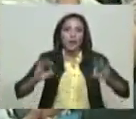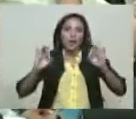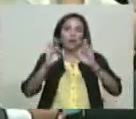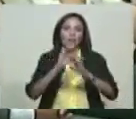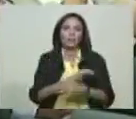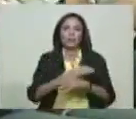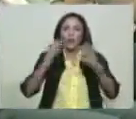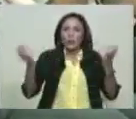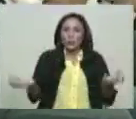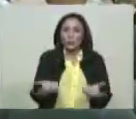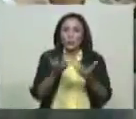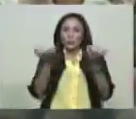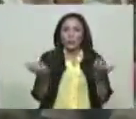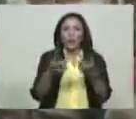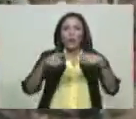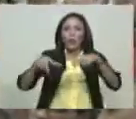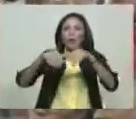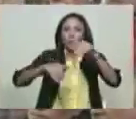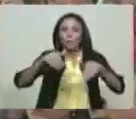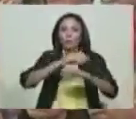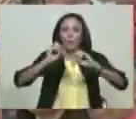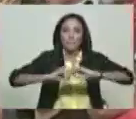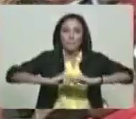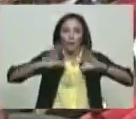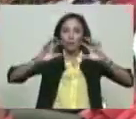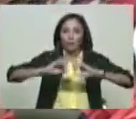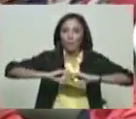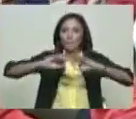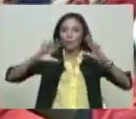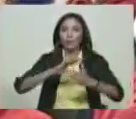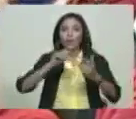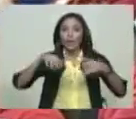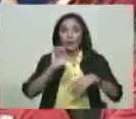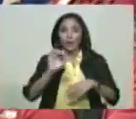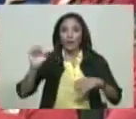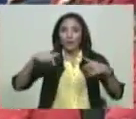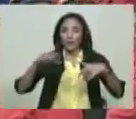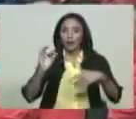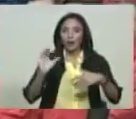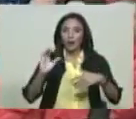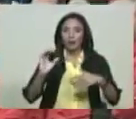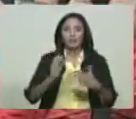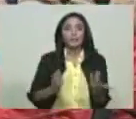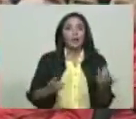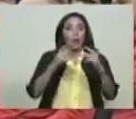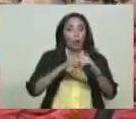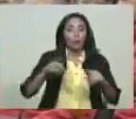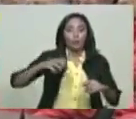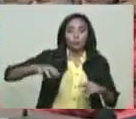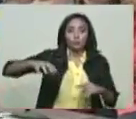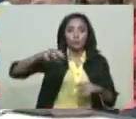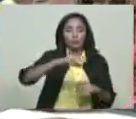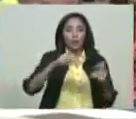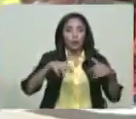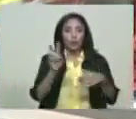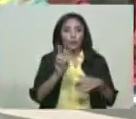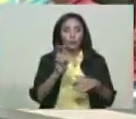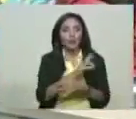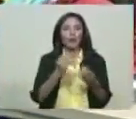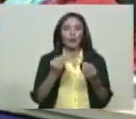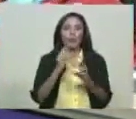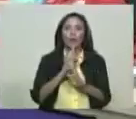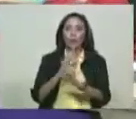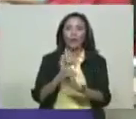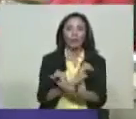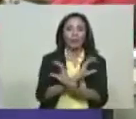quemaron centros electorales pusieron bombas en el este de caracas y en otros lugares del país y el resultado